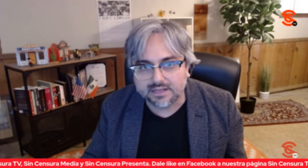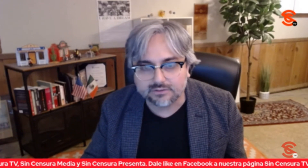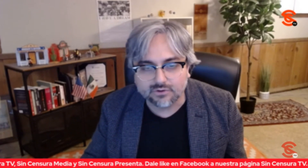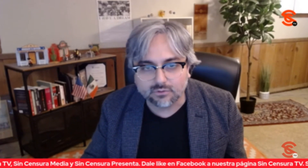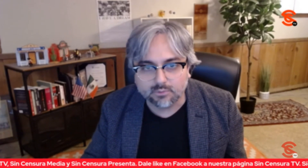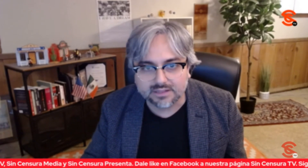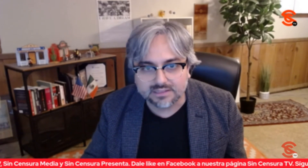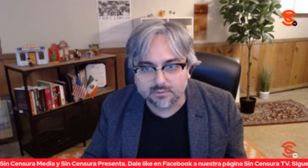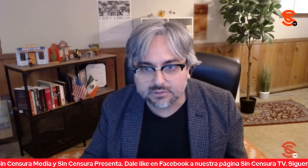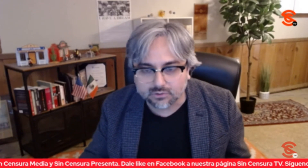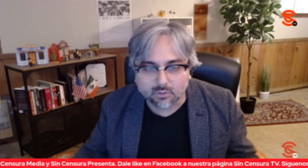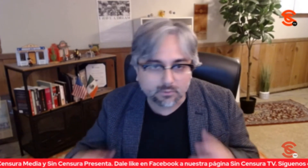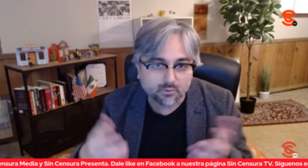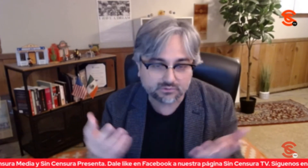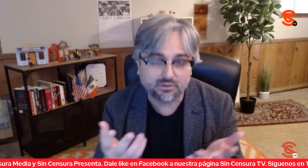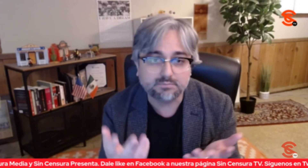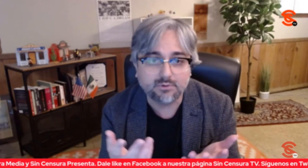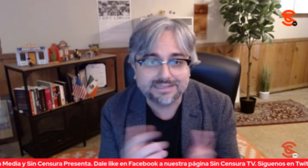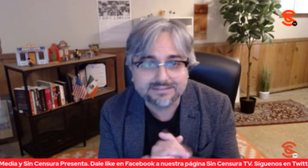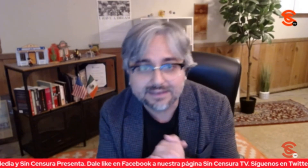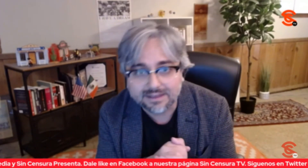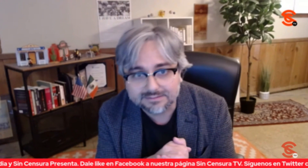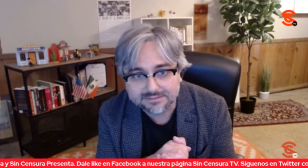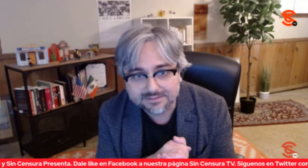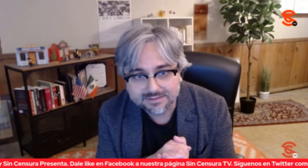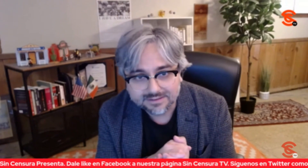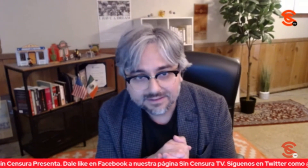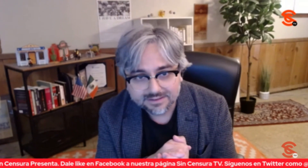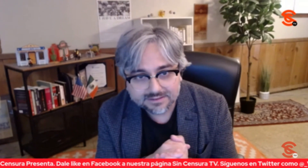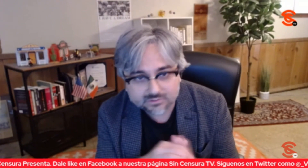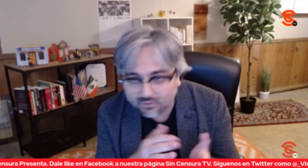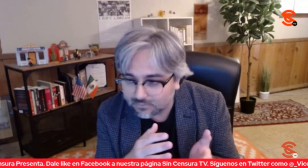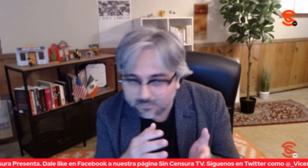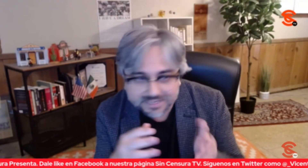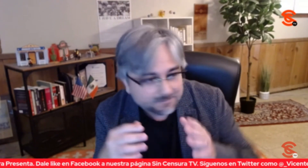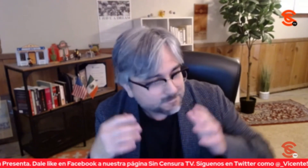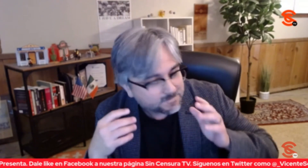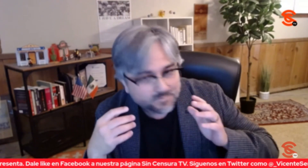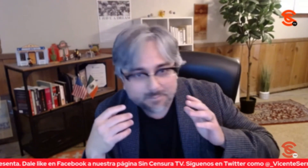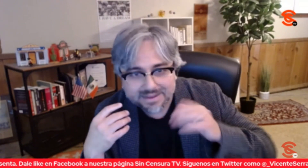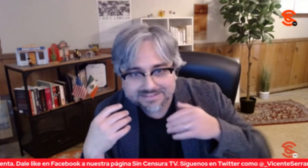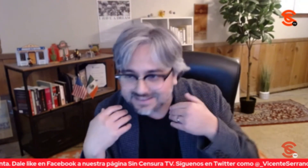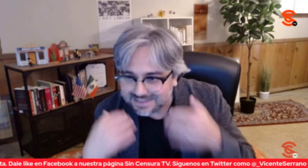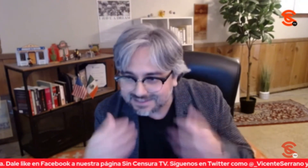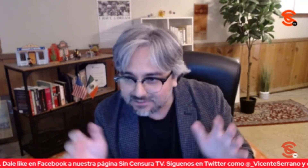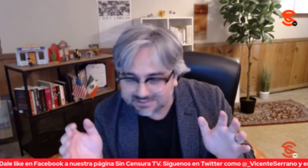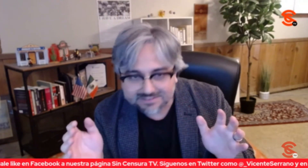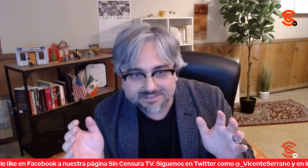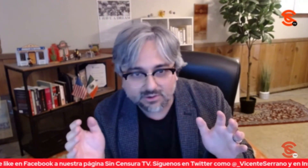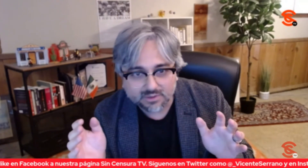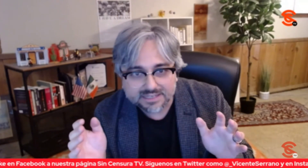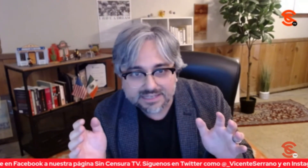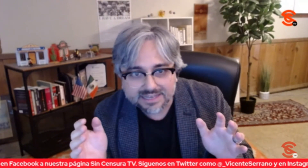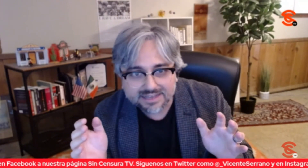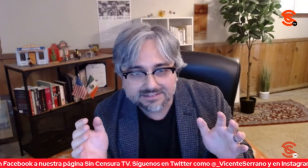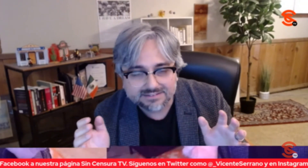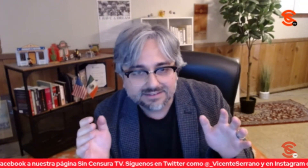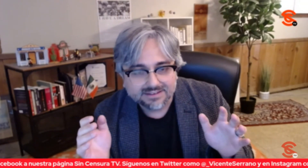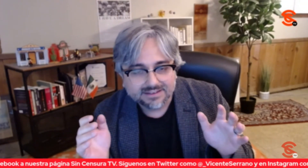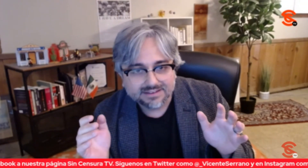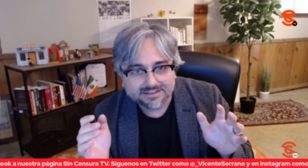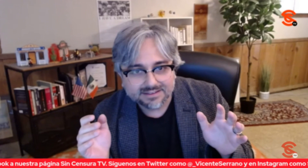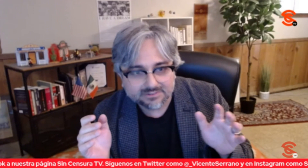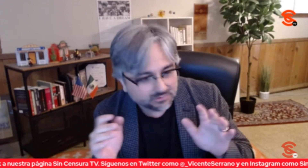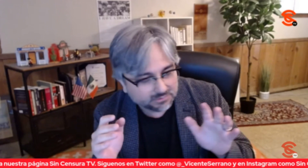medios de comunicación corporativos y todo por cuestiones políticas. Esto, mire, más allá de nuestras